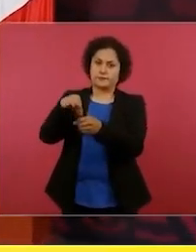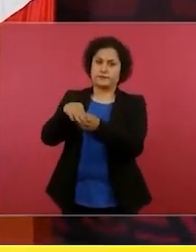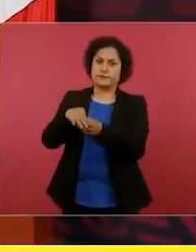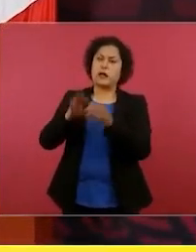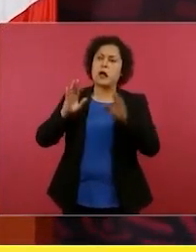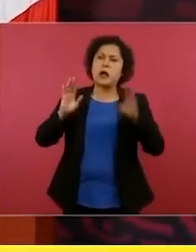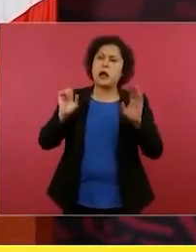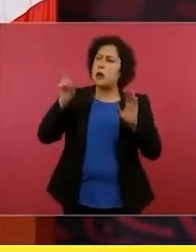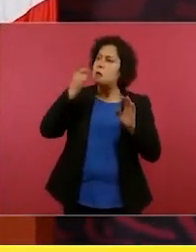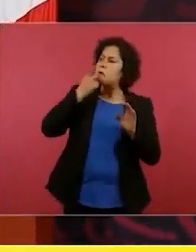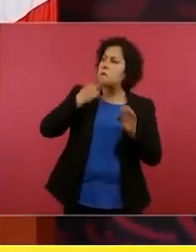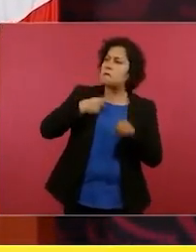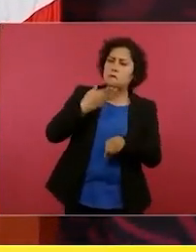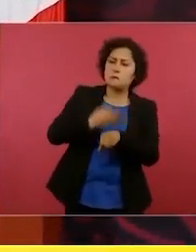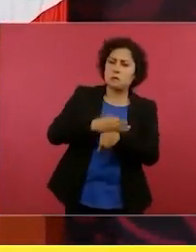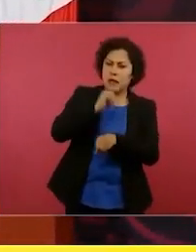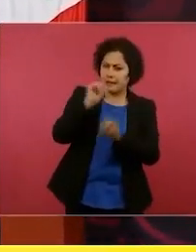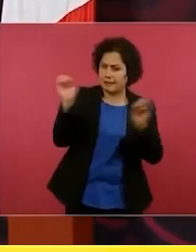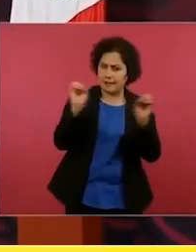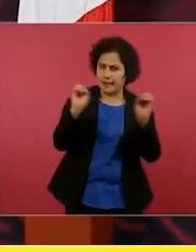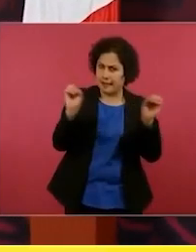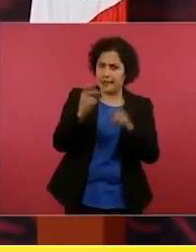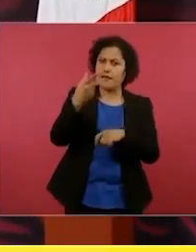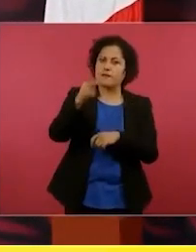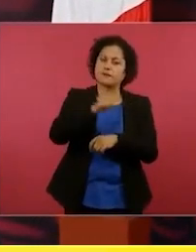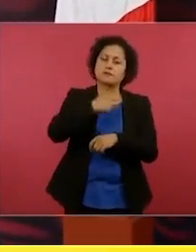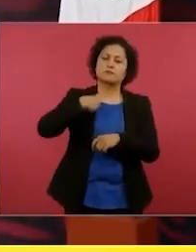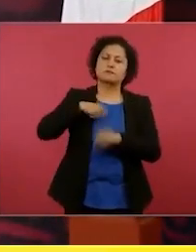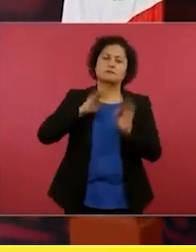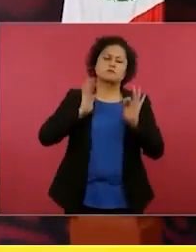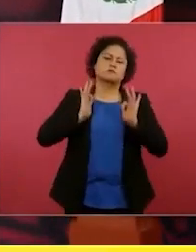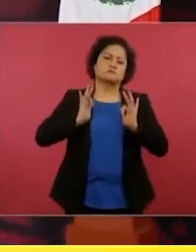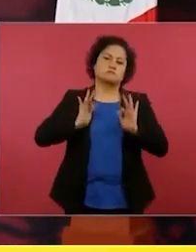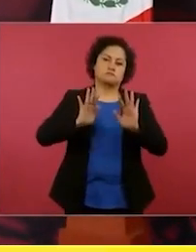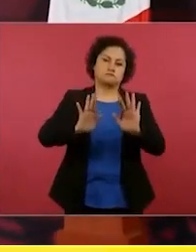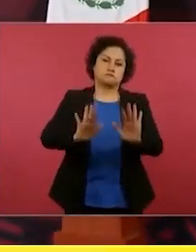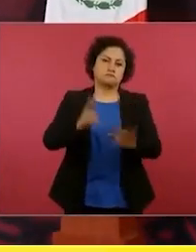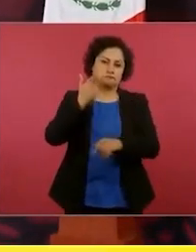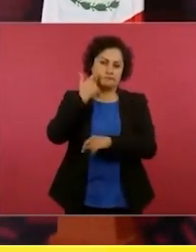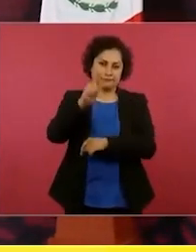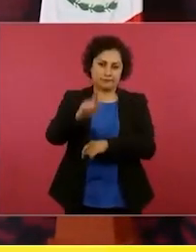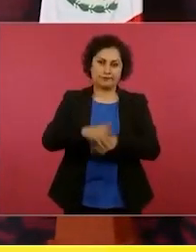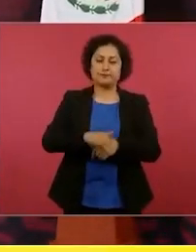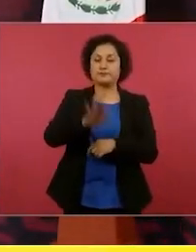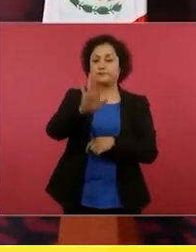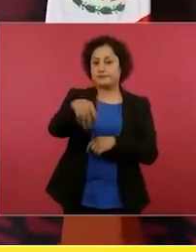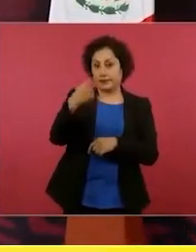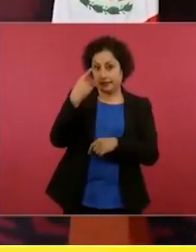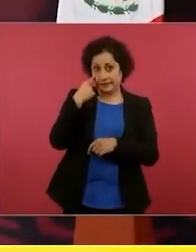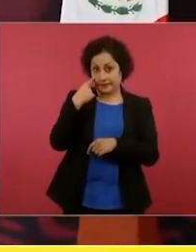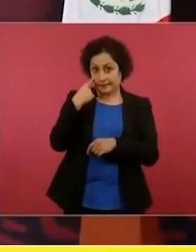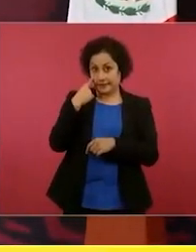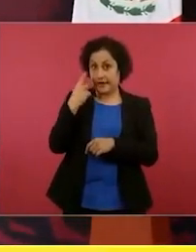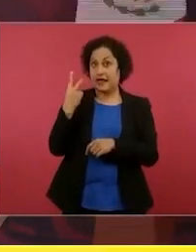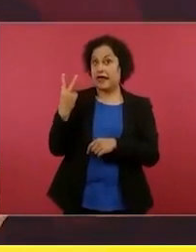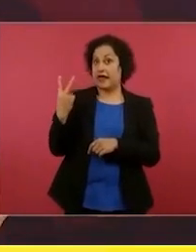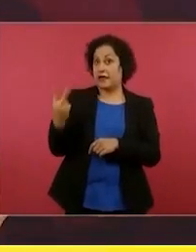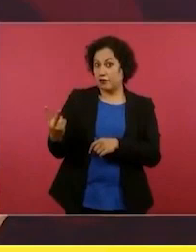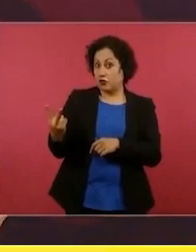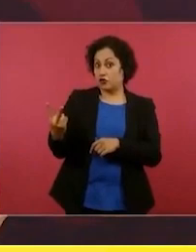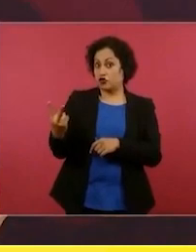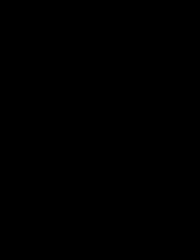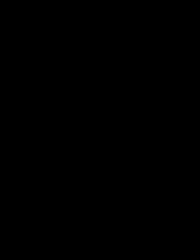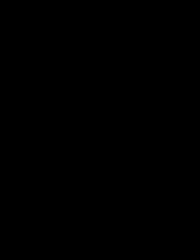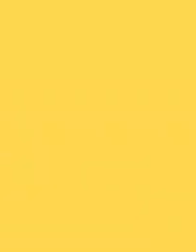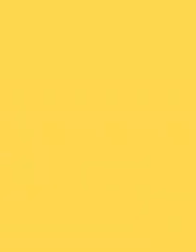conmemore el 1 de junio y podría realizarse a puerta cerrada, y sería en las Islas María, según confirma el presidente Andrés Manuel